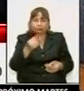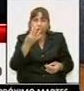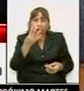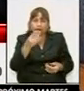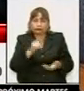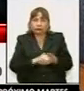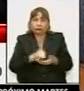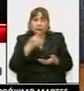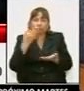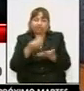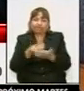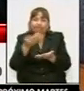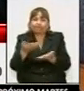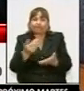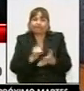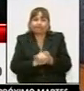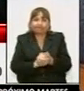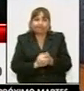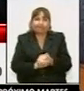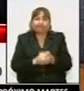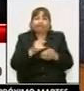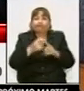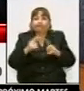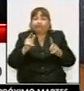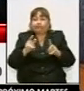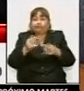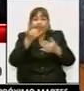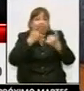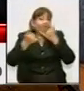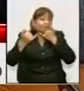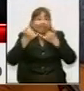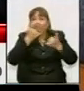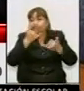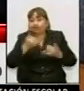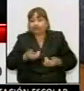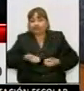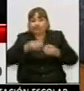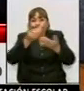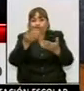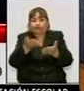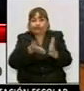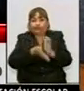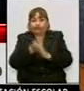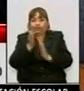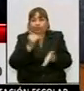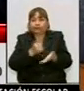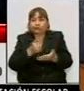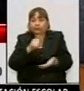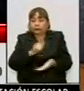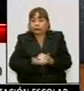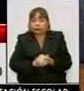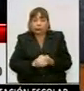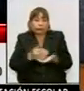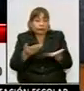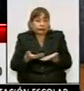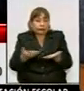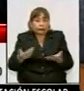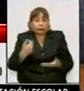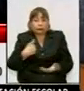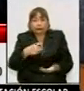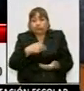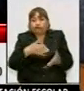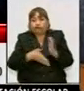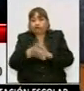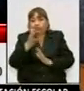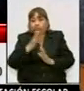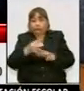en el que se lograba identificar una serie de irregularidades y se le atribuía faltas administrativas, así como los presuntos delitos de